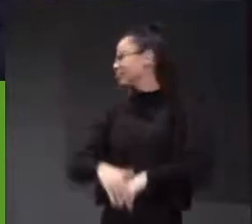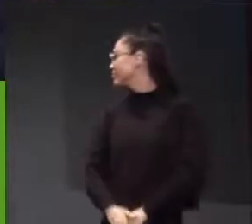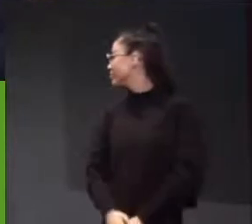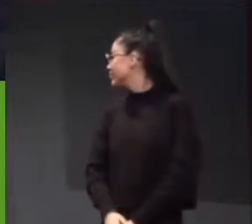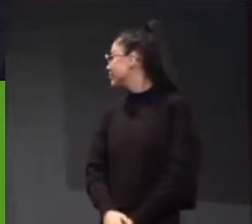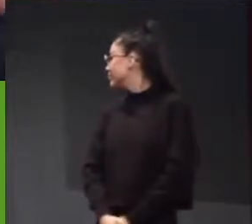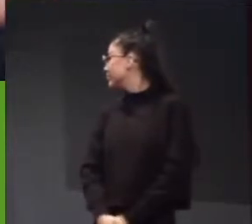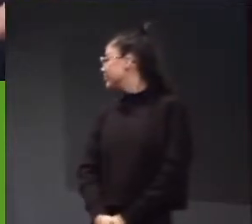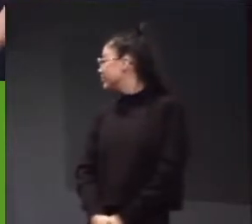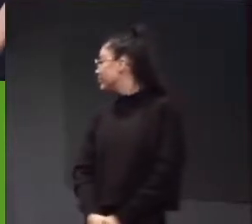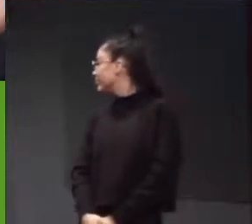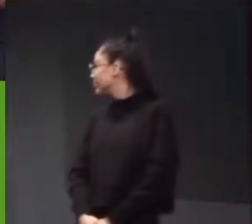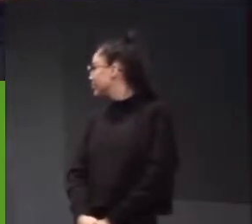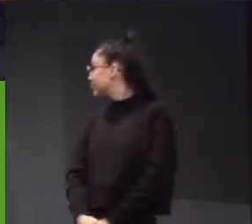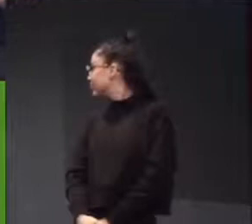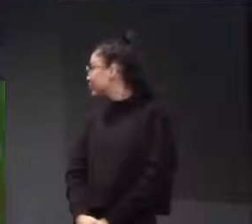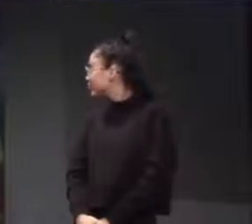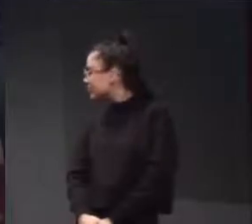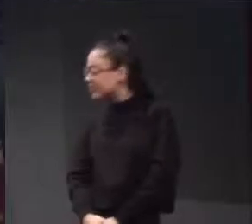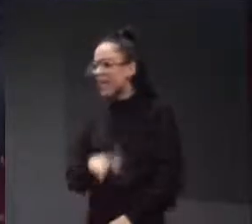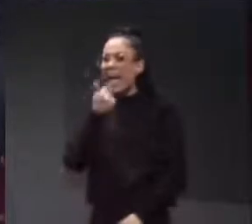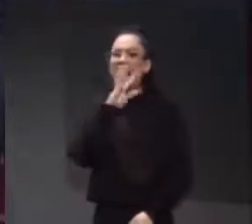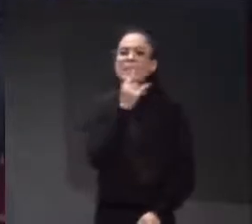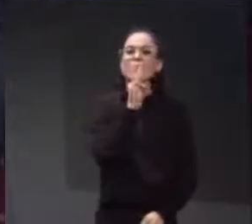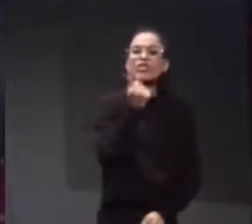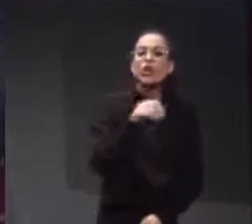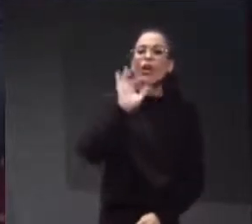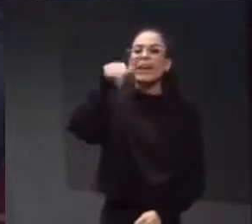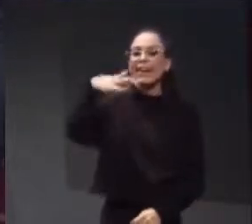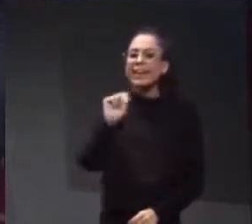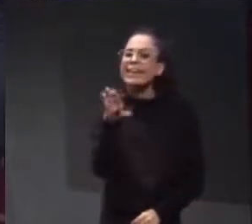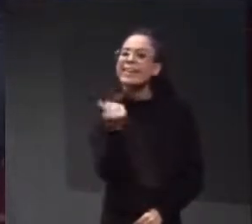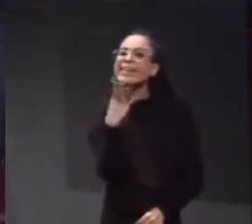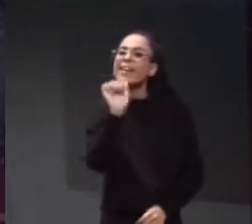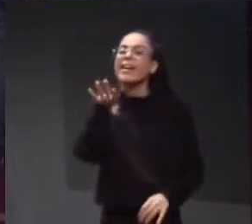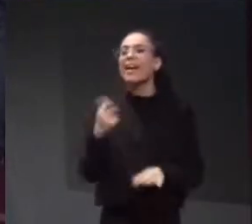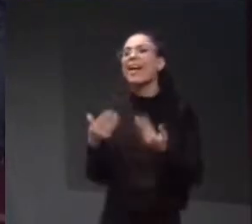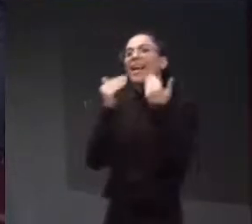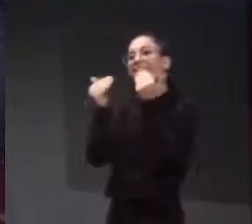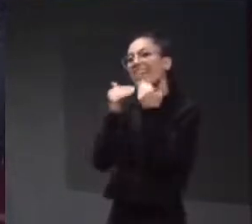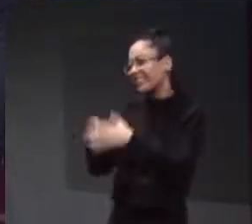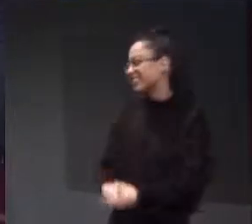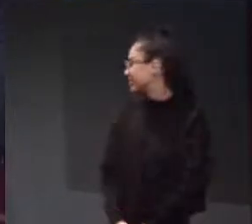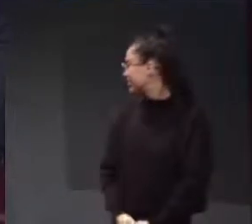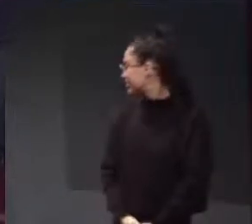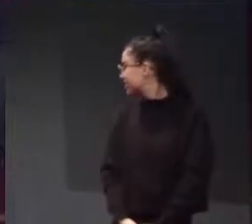bueno eskerrik asko alberto es que me ha puesto en evidencia